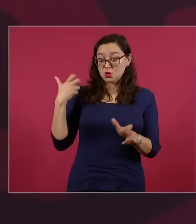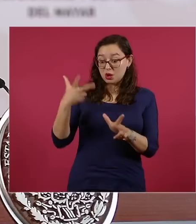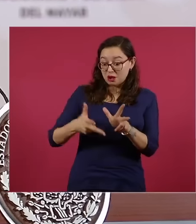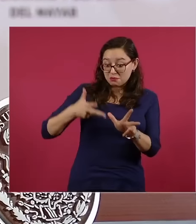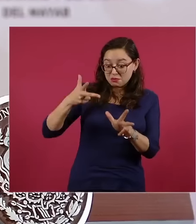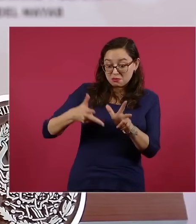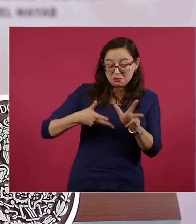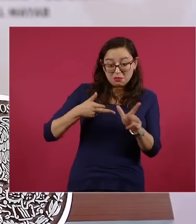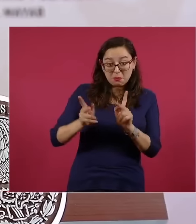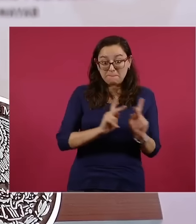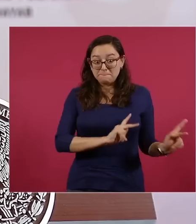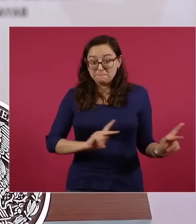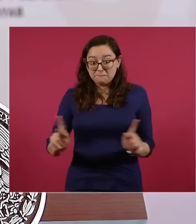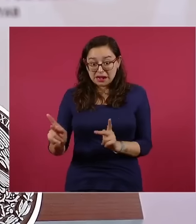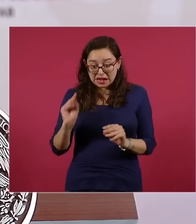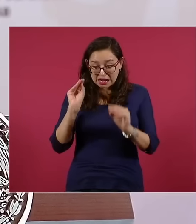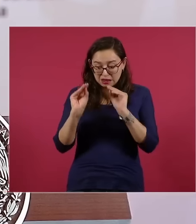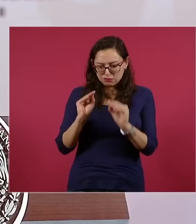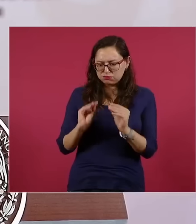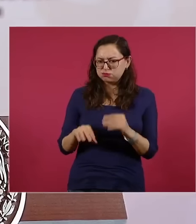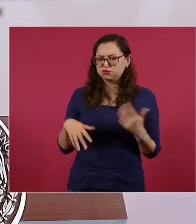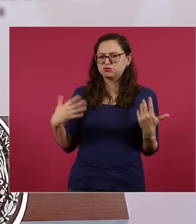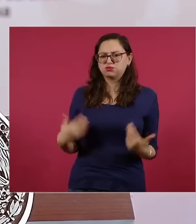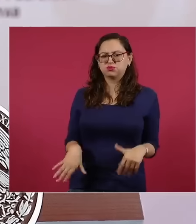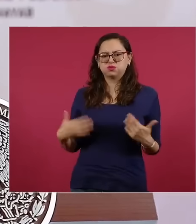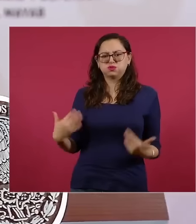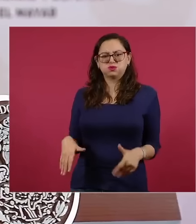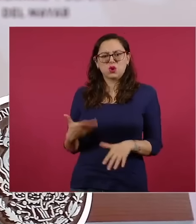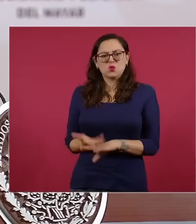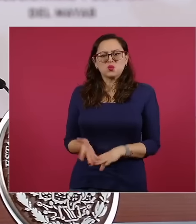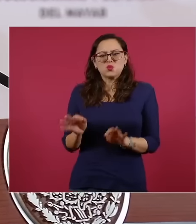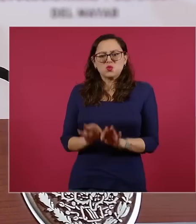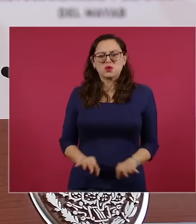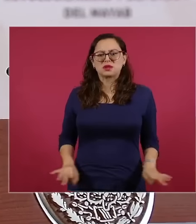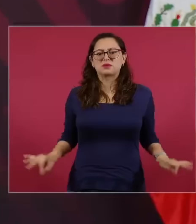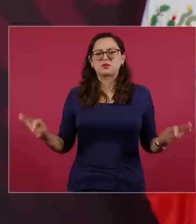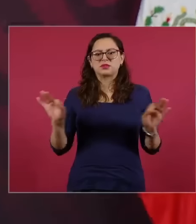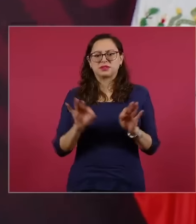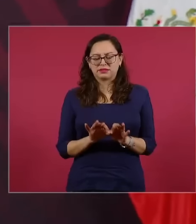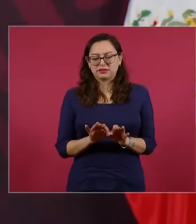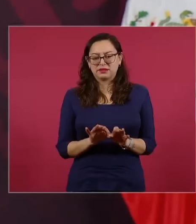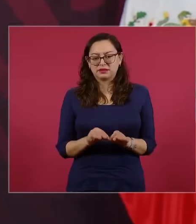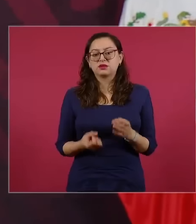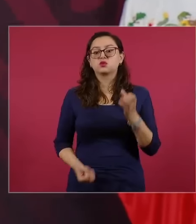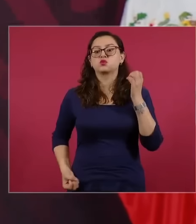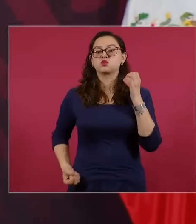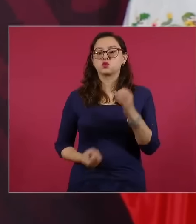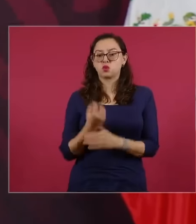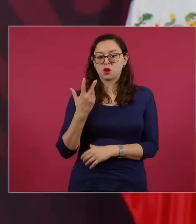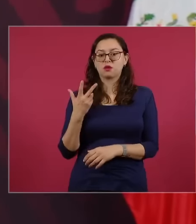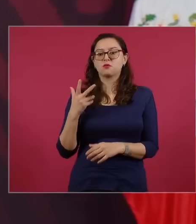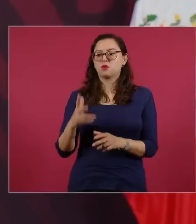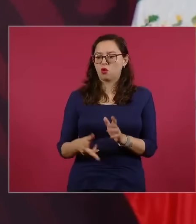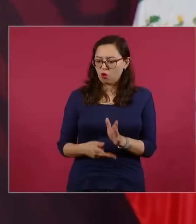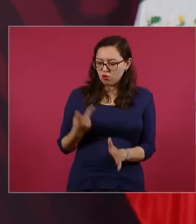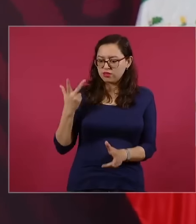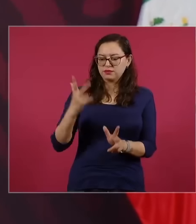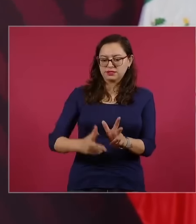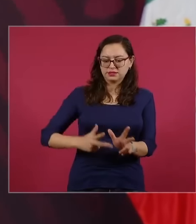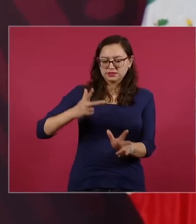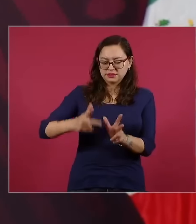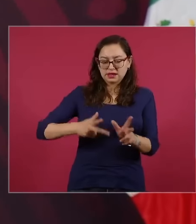importantísimo porque se van a hacer trenes de pasajeros, se van a construir trenes